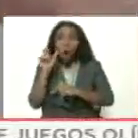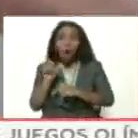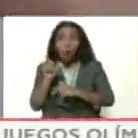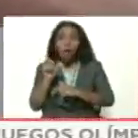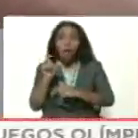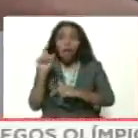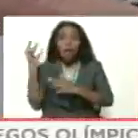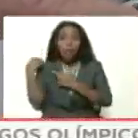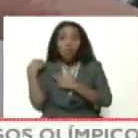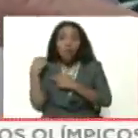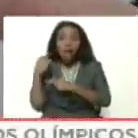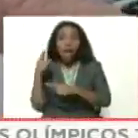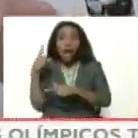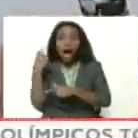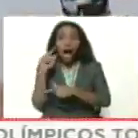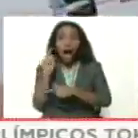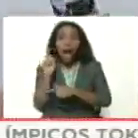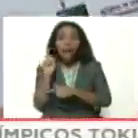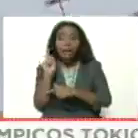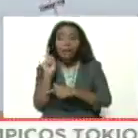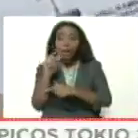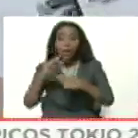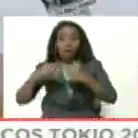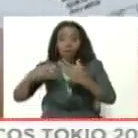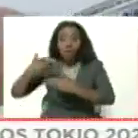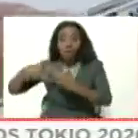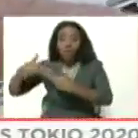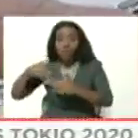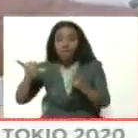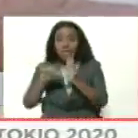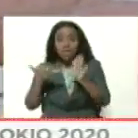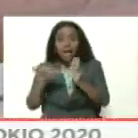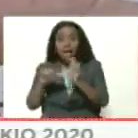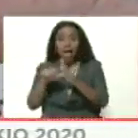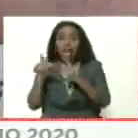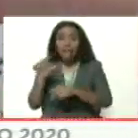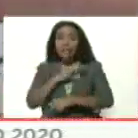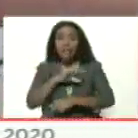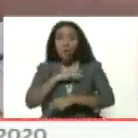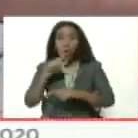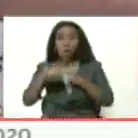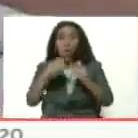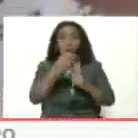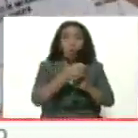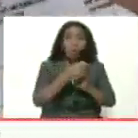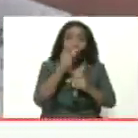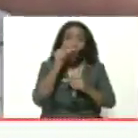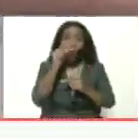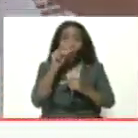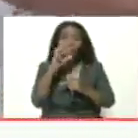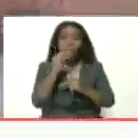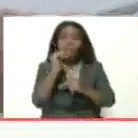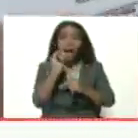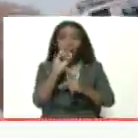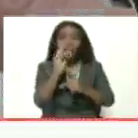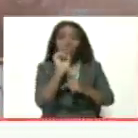Cordones tiene relaciones directas cercanas con este señor Ryder Alexander Russo, lo recuerdan,